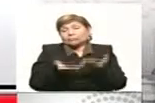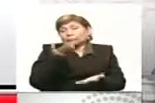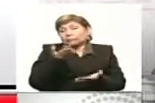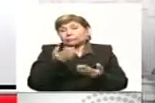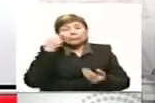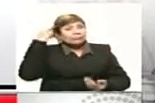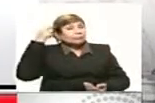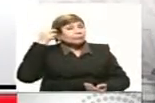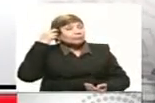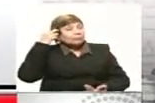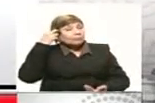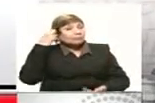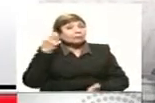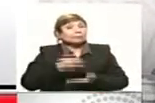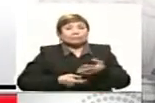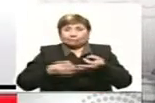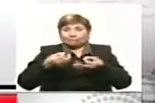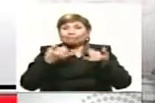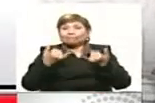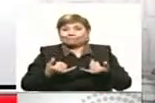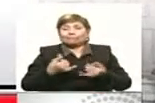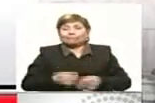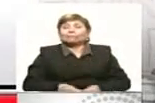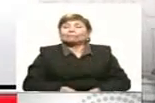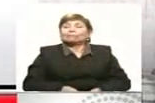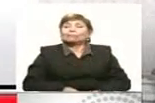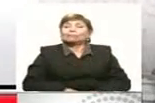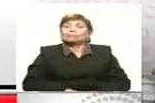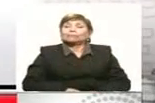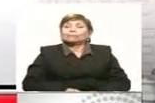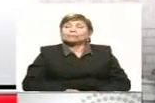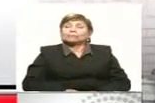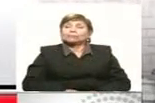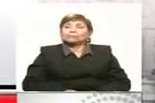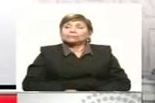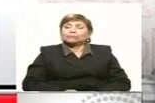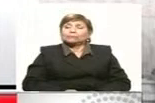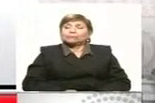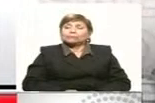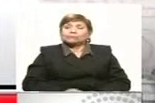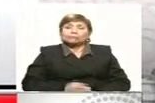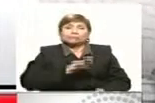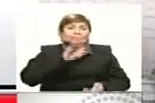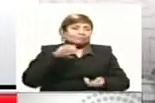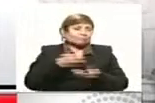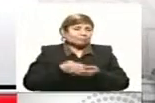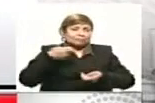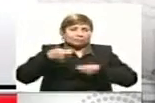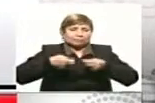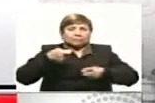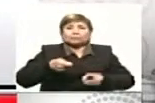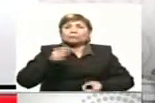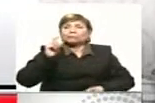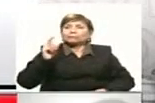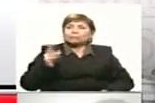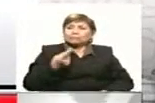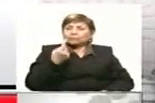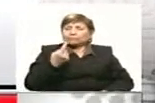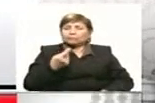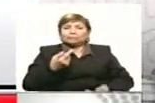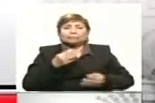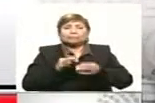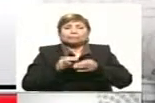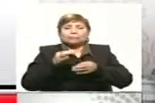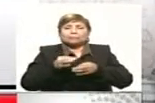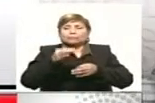del Ministerio de Economía y Finanzas que tenemos ahora? Todo nuestro dinero para inversiones prioriza la continuidad